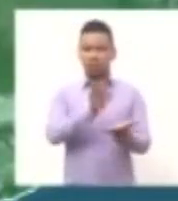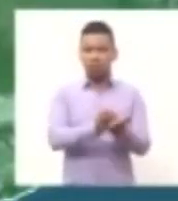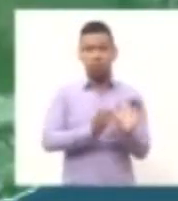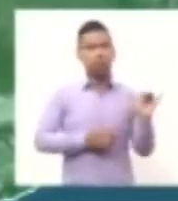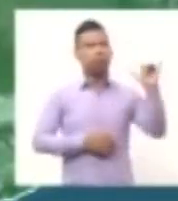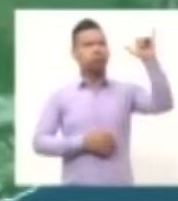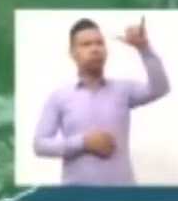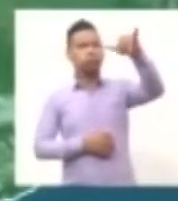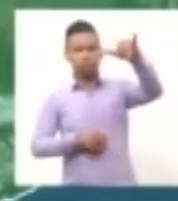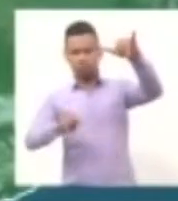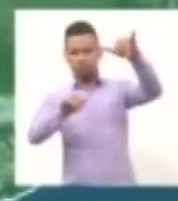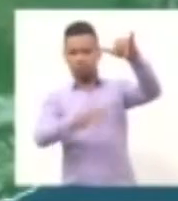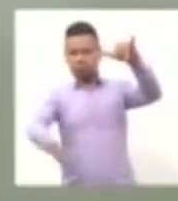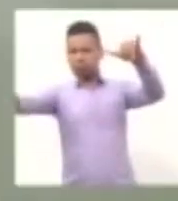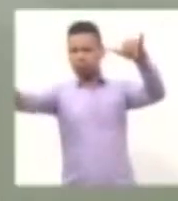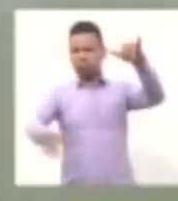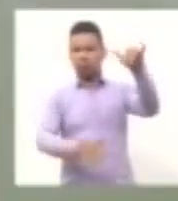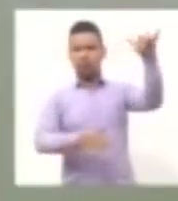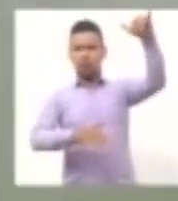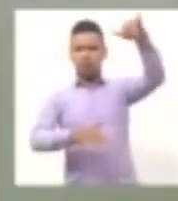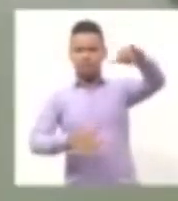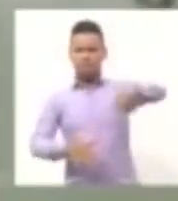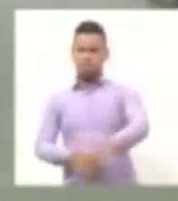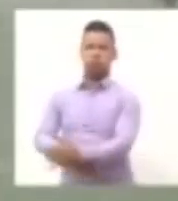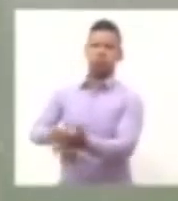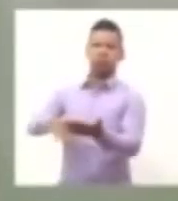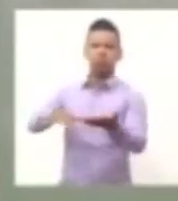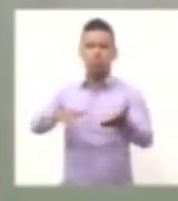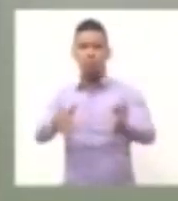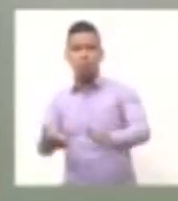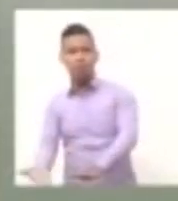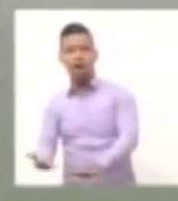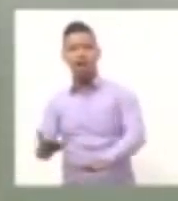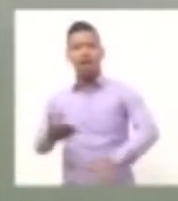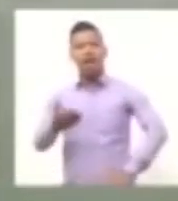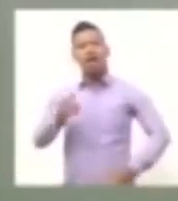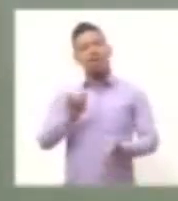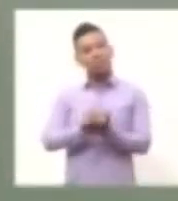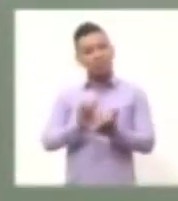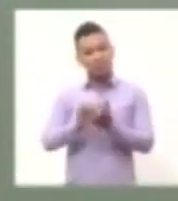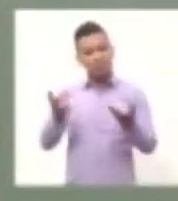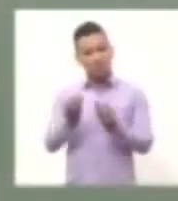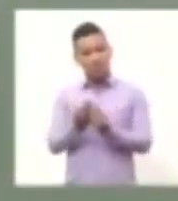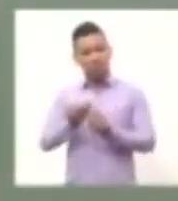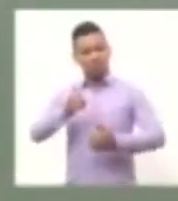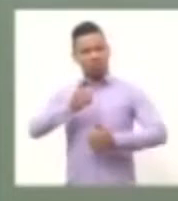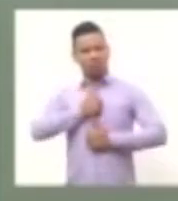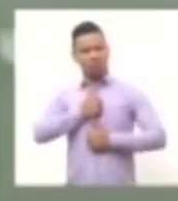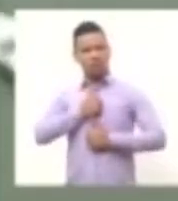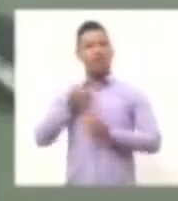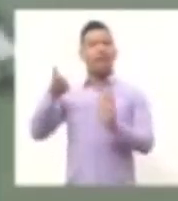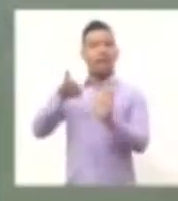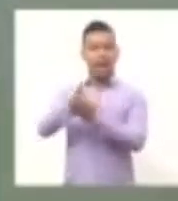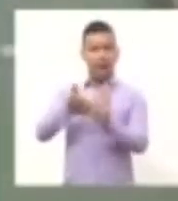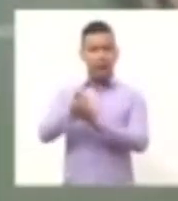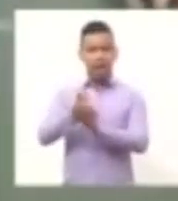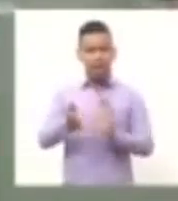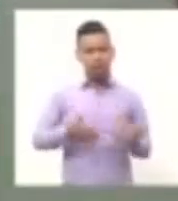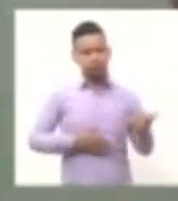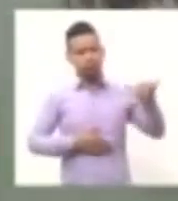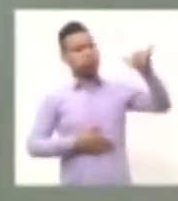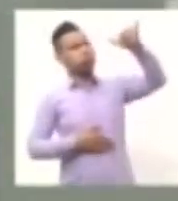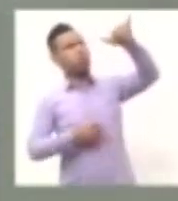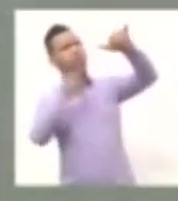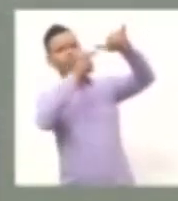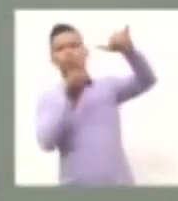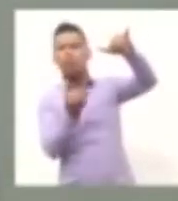la turística ciudad de Paraty, según el reporte entregado por la Fuerza Aérea y Aviación Civil. La aeronave estaba ocupada por 4 personas,